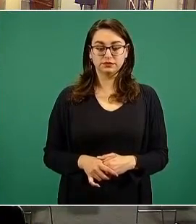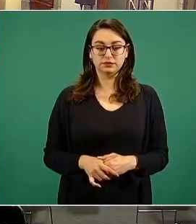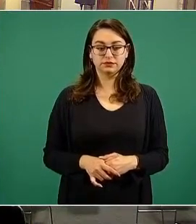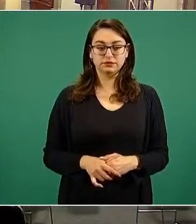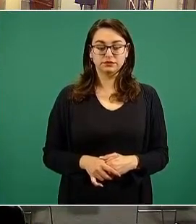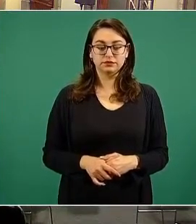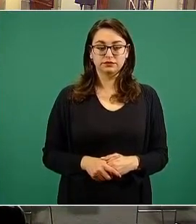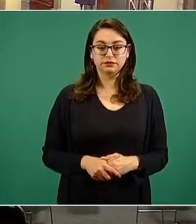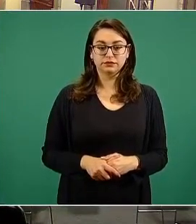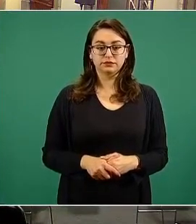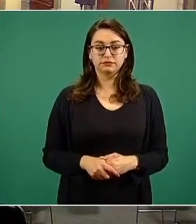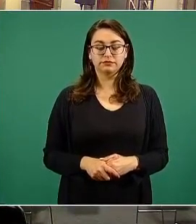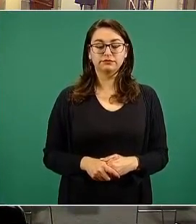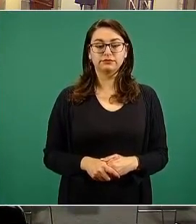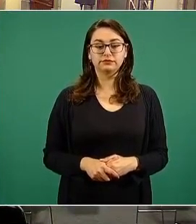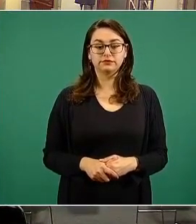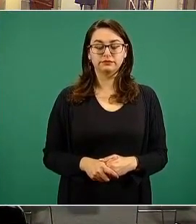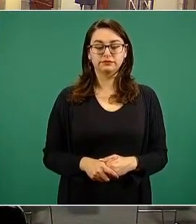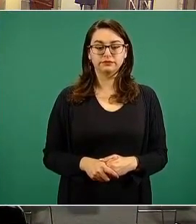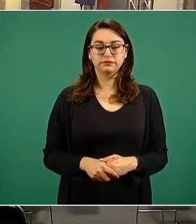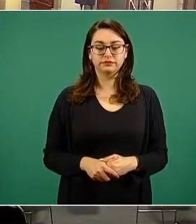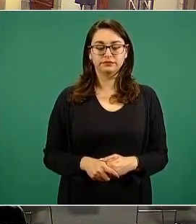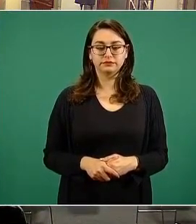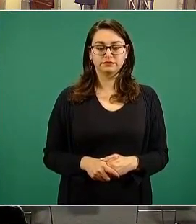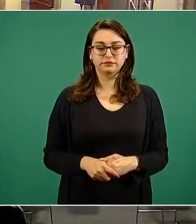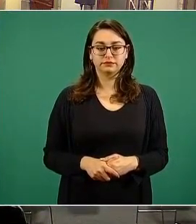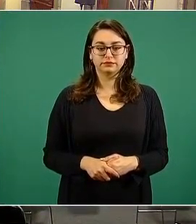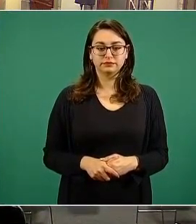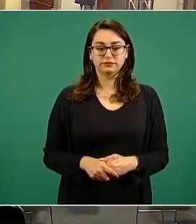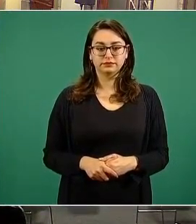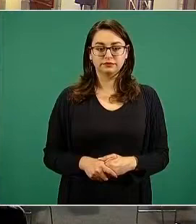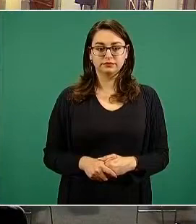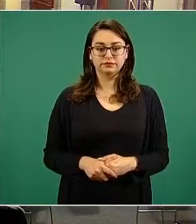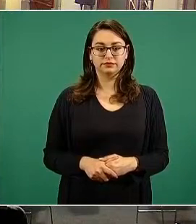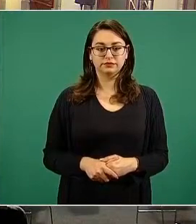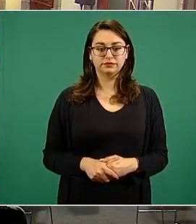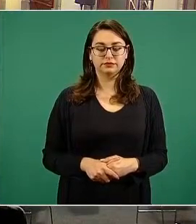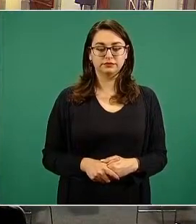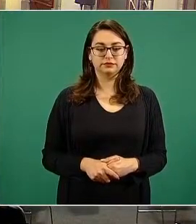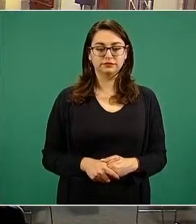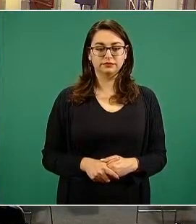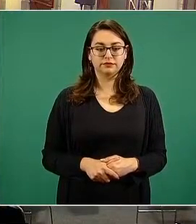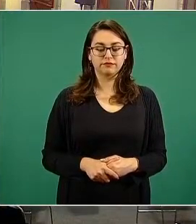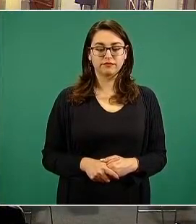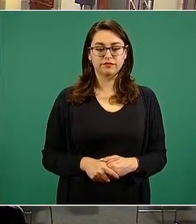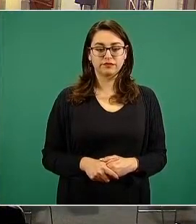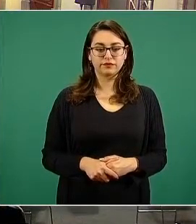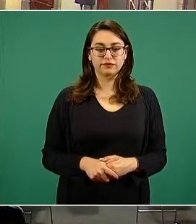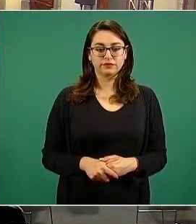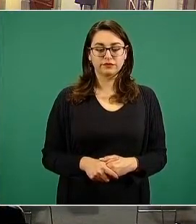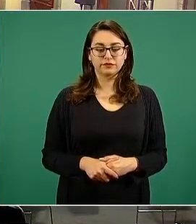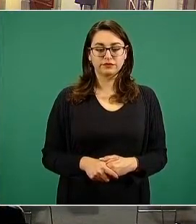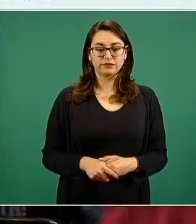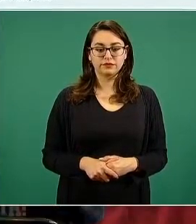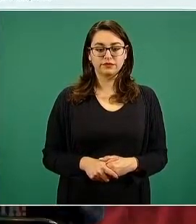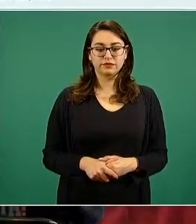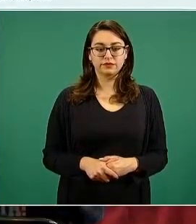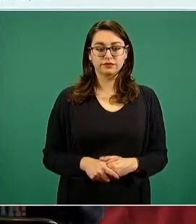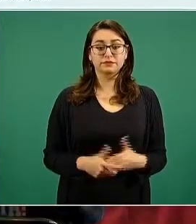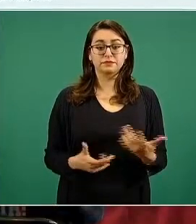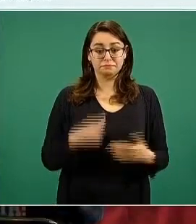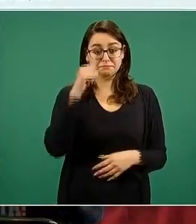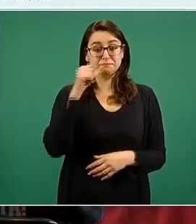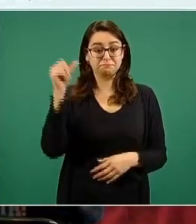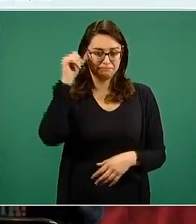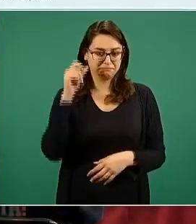Bien, pues como ayer lo comenté también yo, que me tocó estar aquí en la conferencia